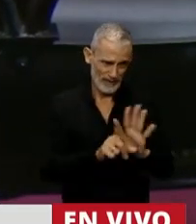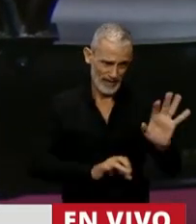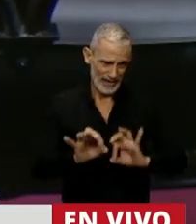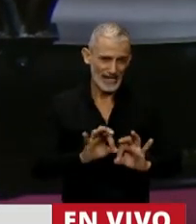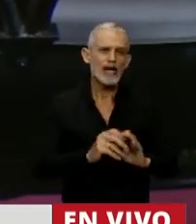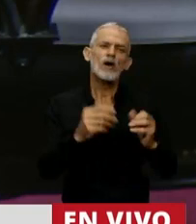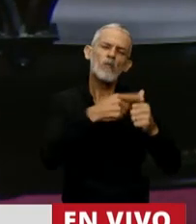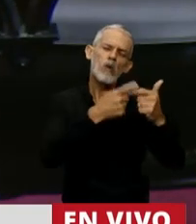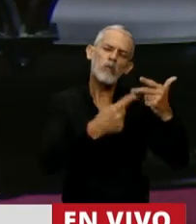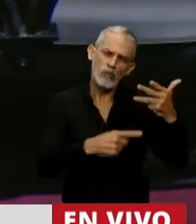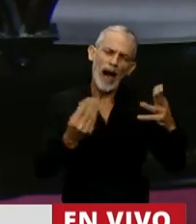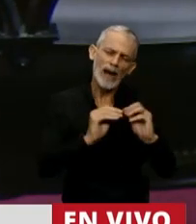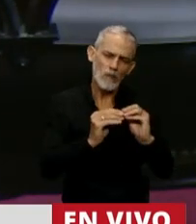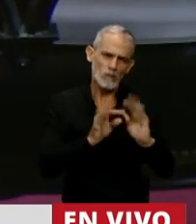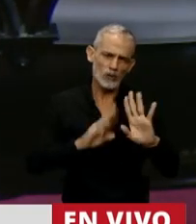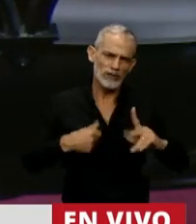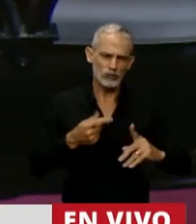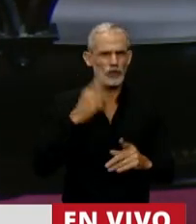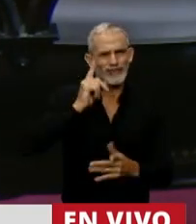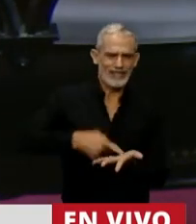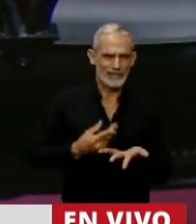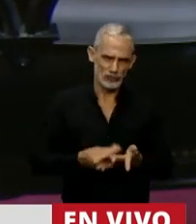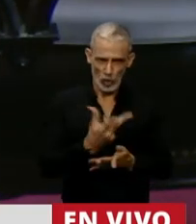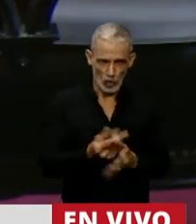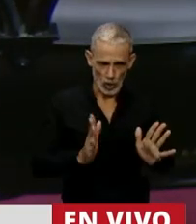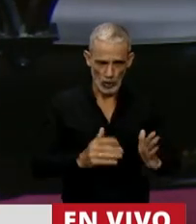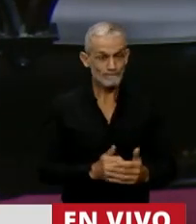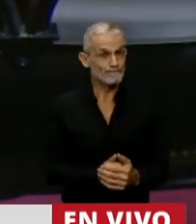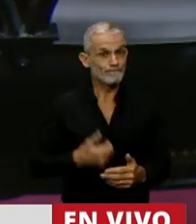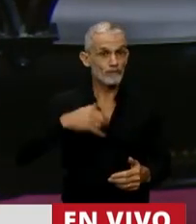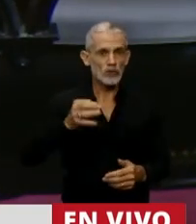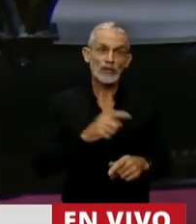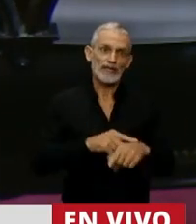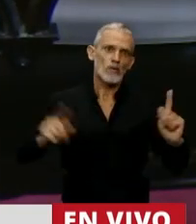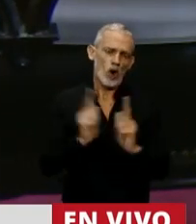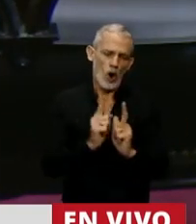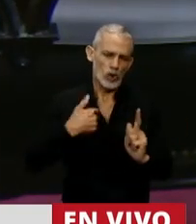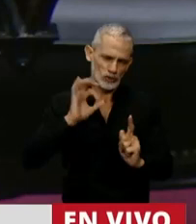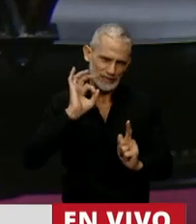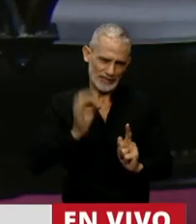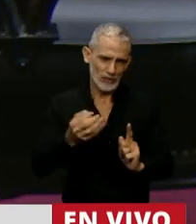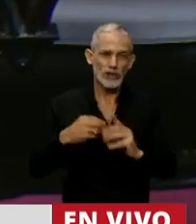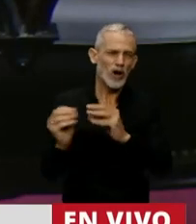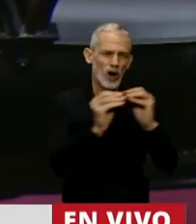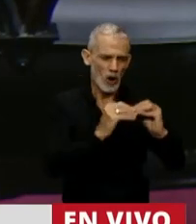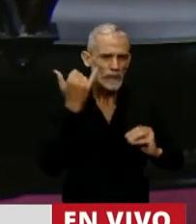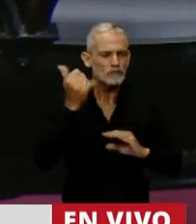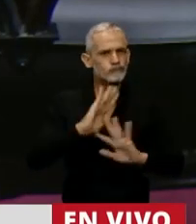son muchas las razones por las cuales voy a basar mi decisión. Sé que es poco el tiempo y que ya, colegas